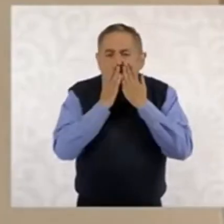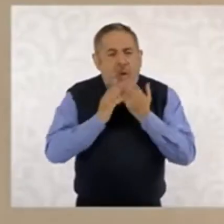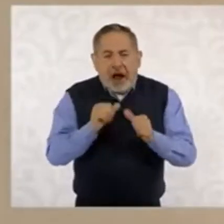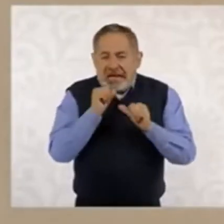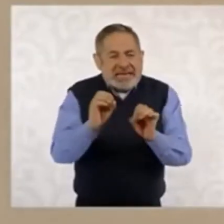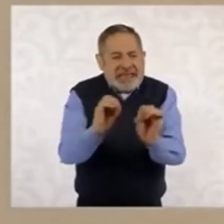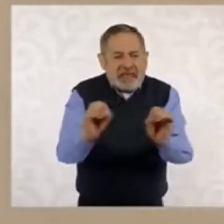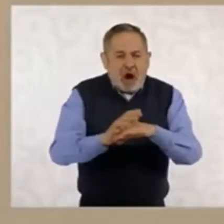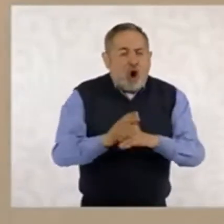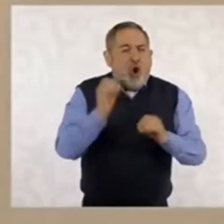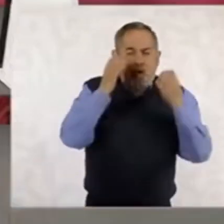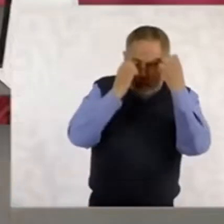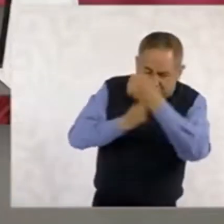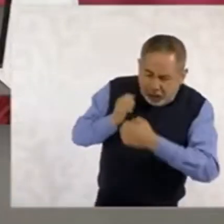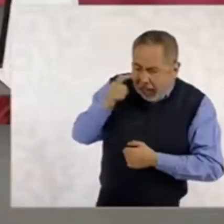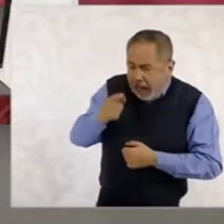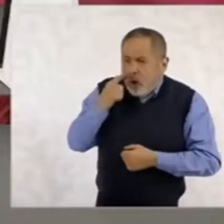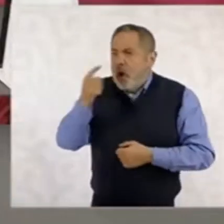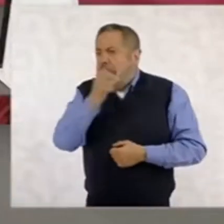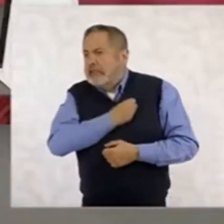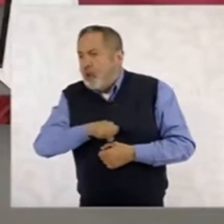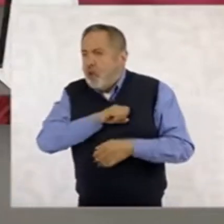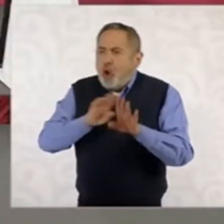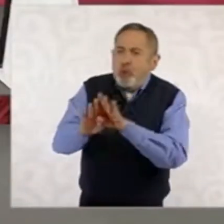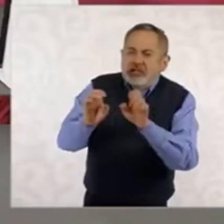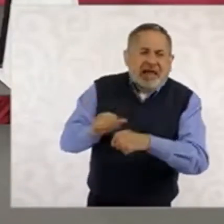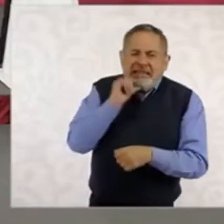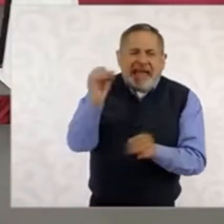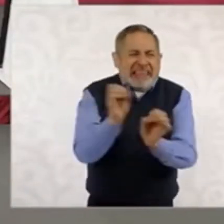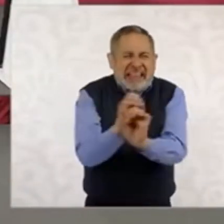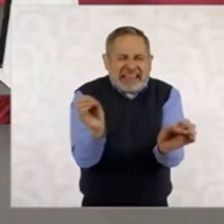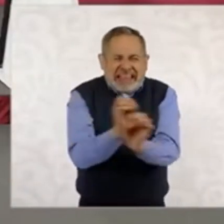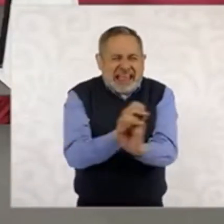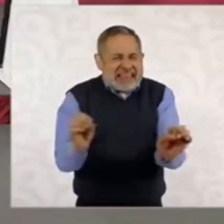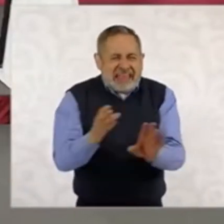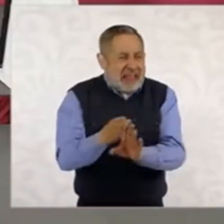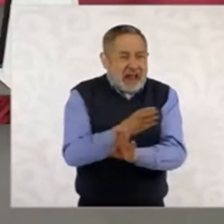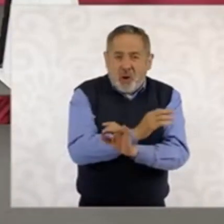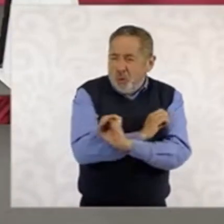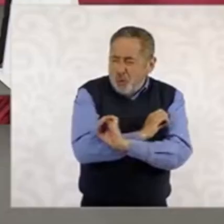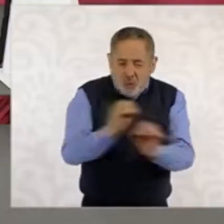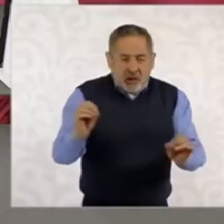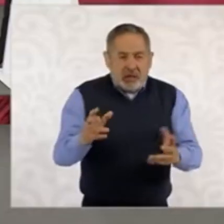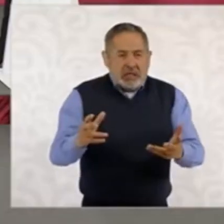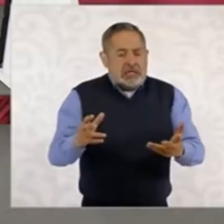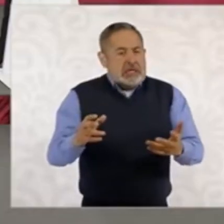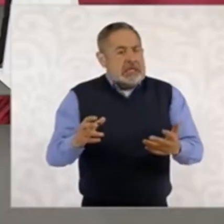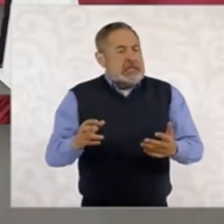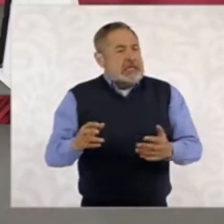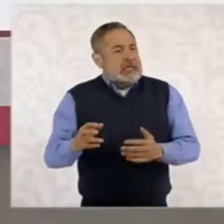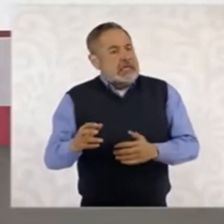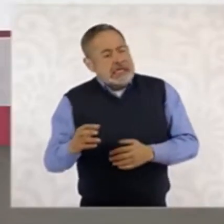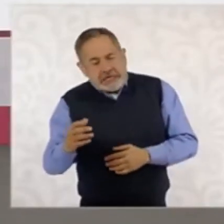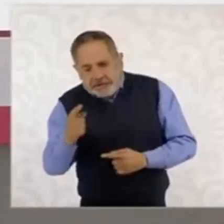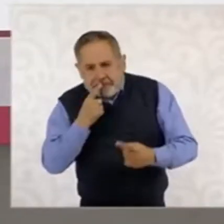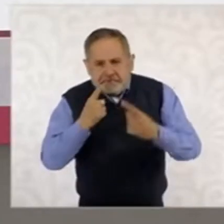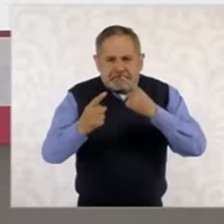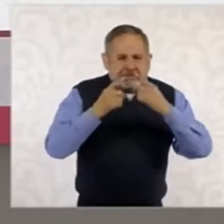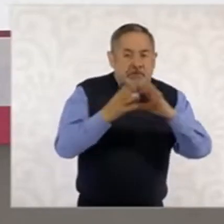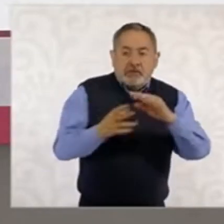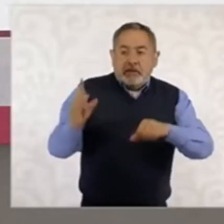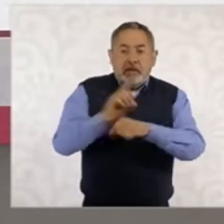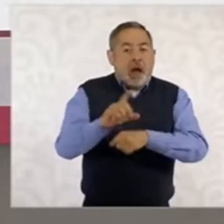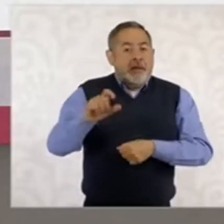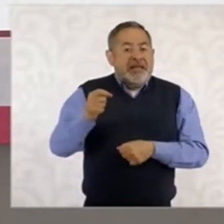sistemáticos monitoreos a la salud de la población. La siguiente, por favor. Nosotros iniciamos un diálogo el 29 de noviembre